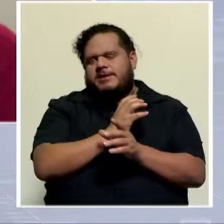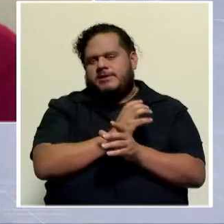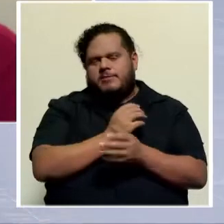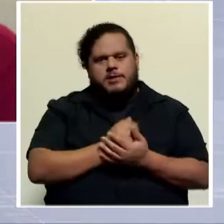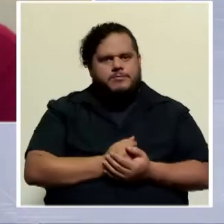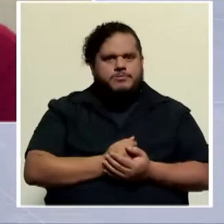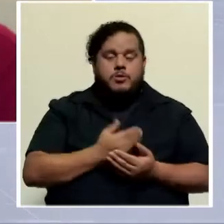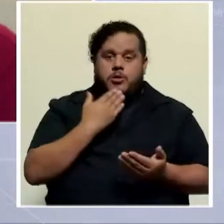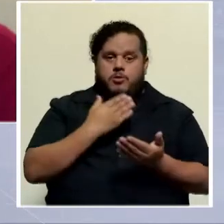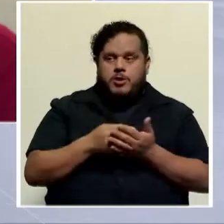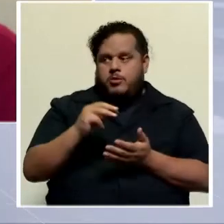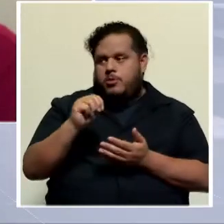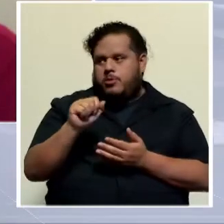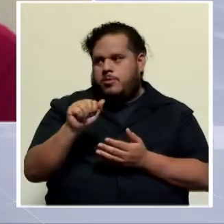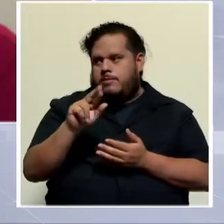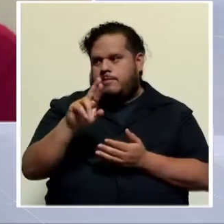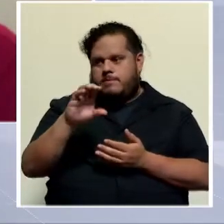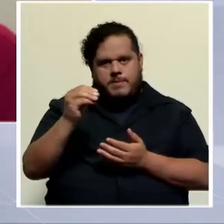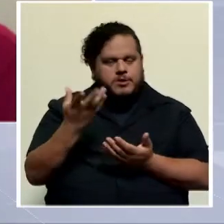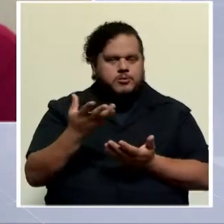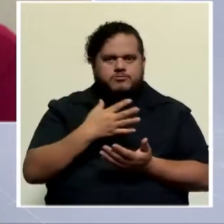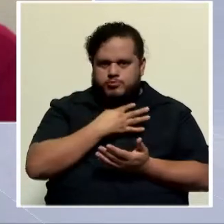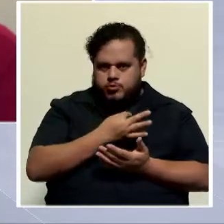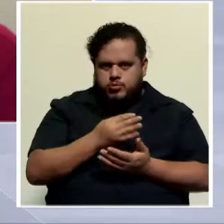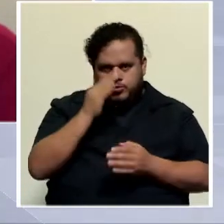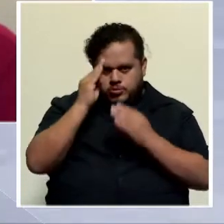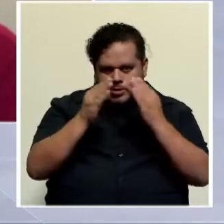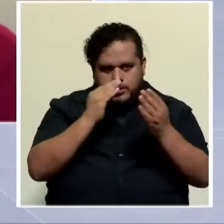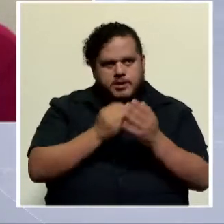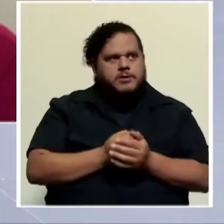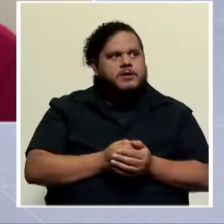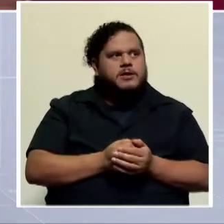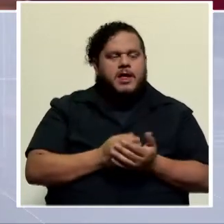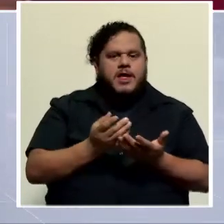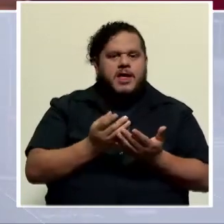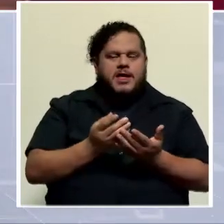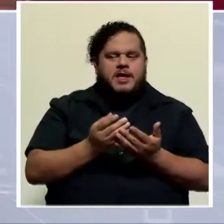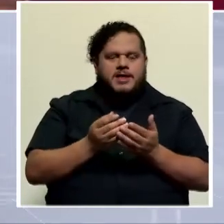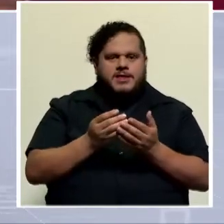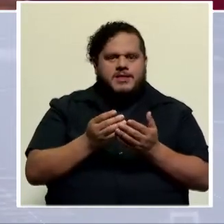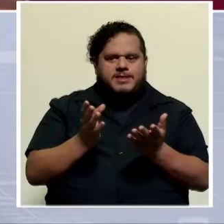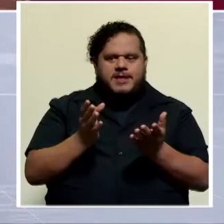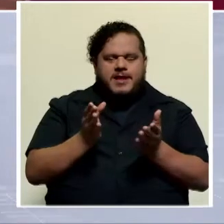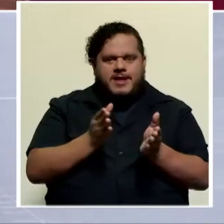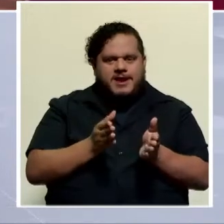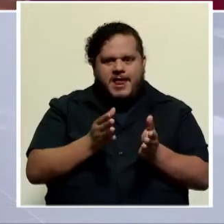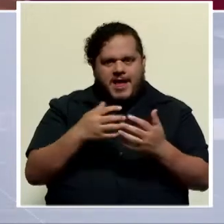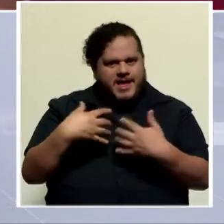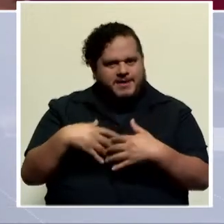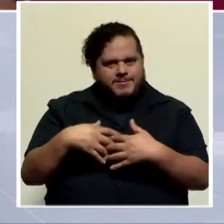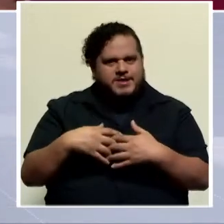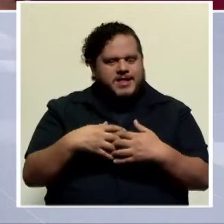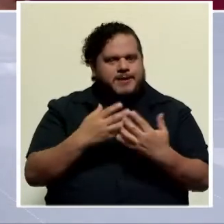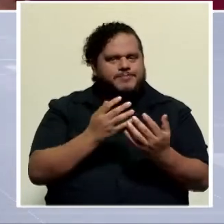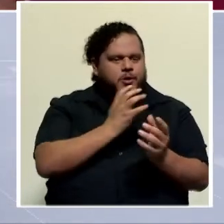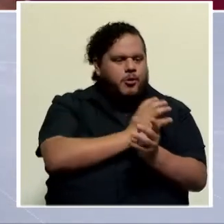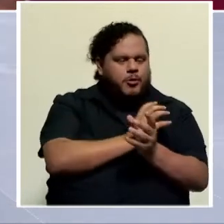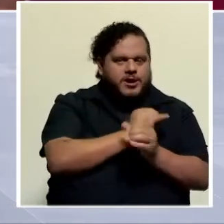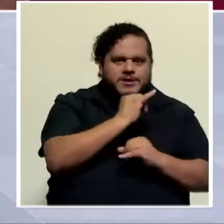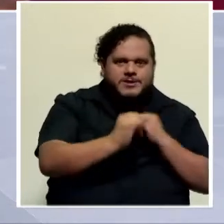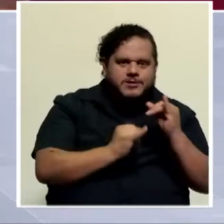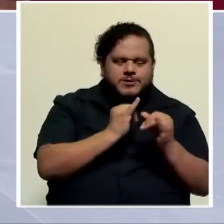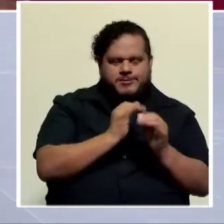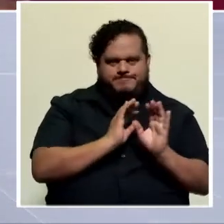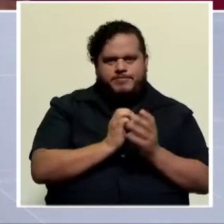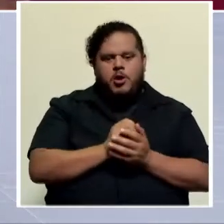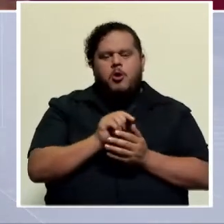Marco, es un gusto saludarlo desde la Organización Conservación Internacional. Ustedes ven, por